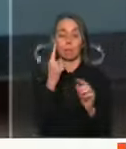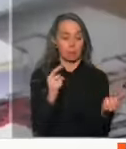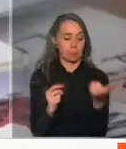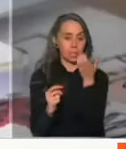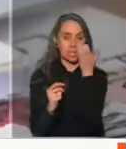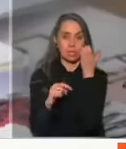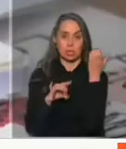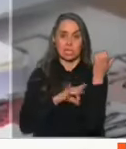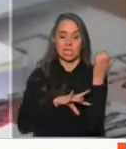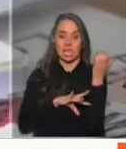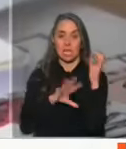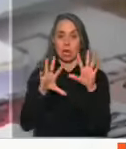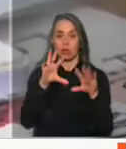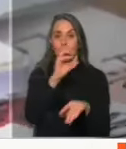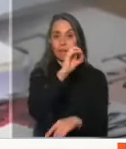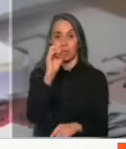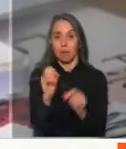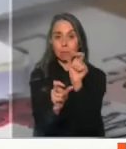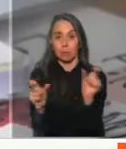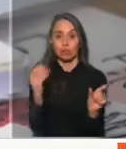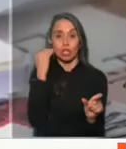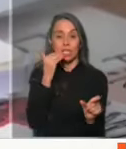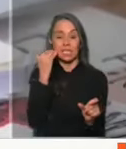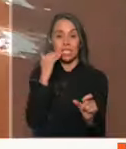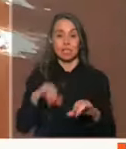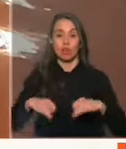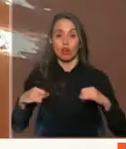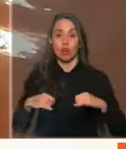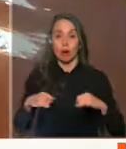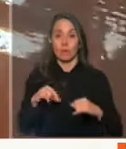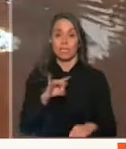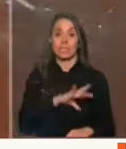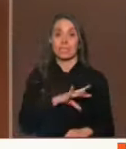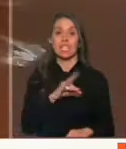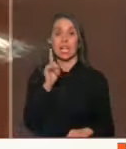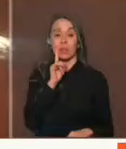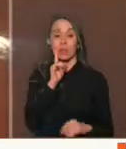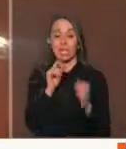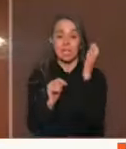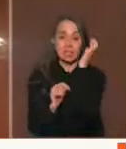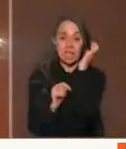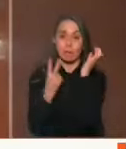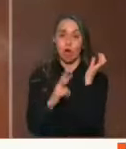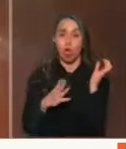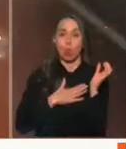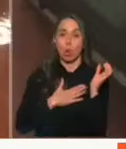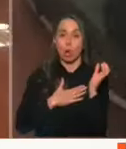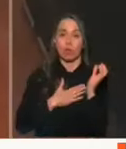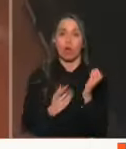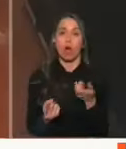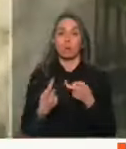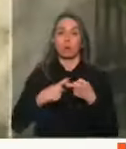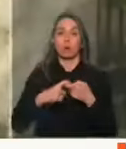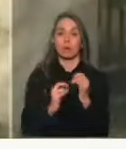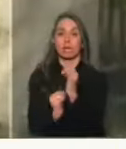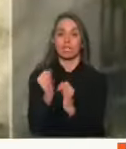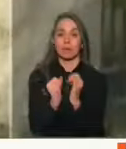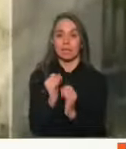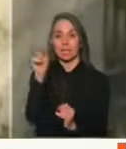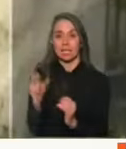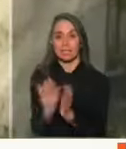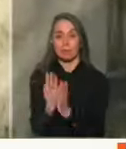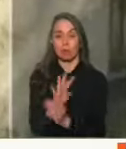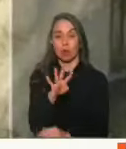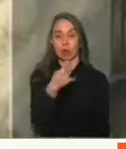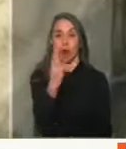Chile. Casi el 90% de los niños y adolescentes en el país tiene teléfono propio con acceso a internet. Un alumno de